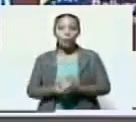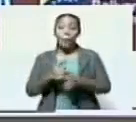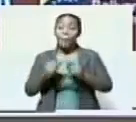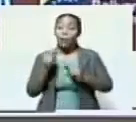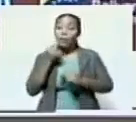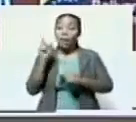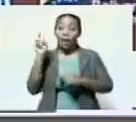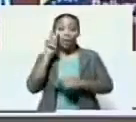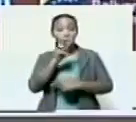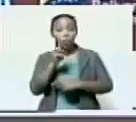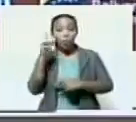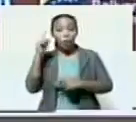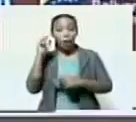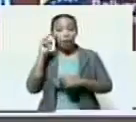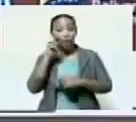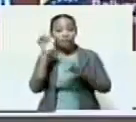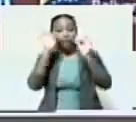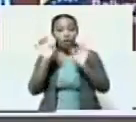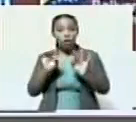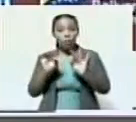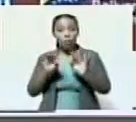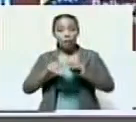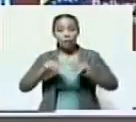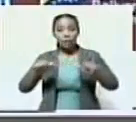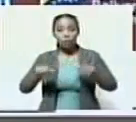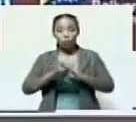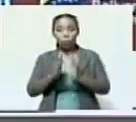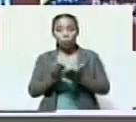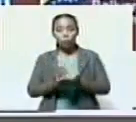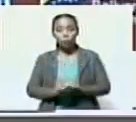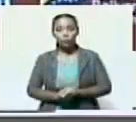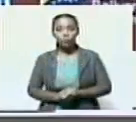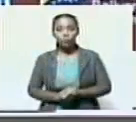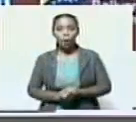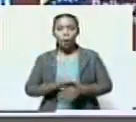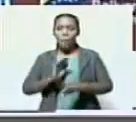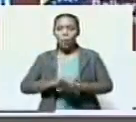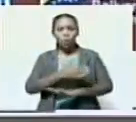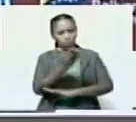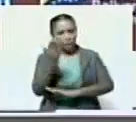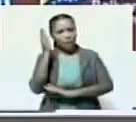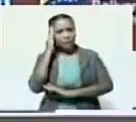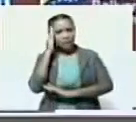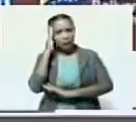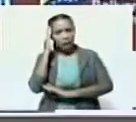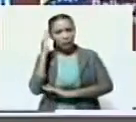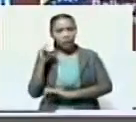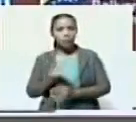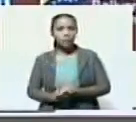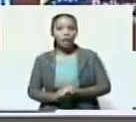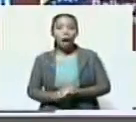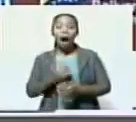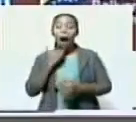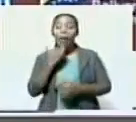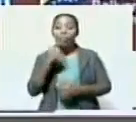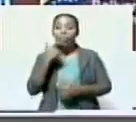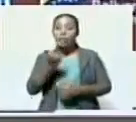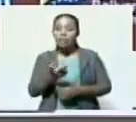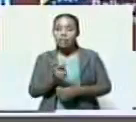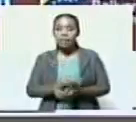que verlo con una mirada geopolítica, todo este tema. Porque saben ustedes que alguien decía, pues, por allí que